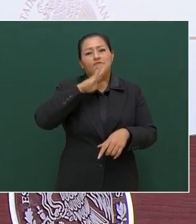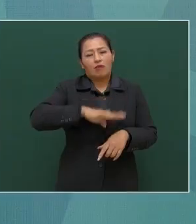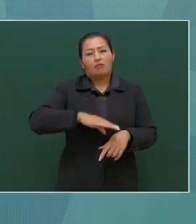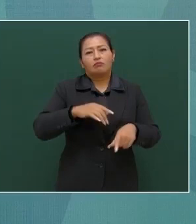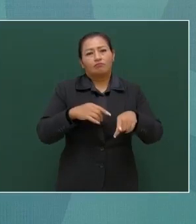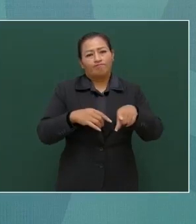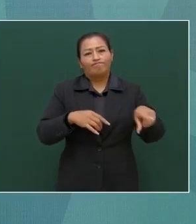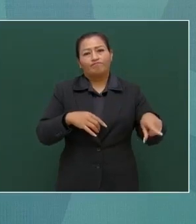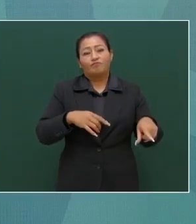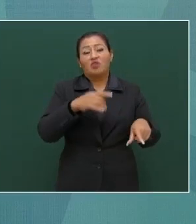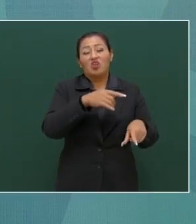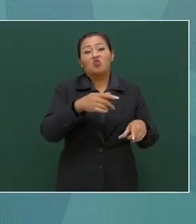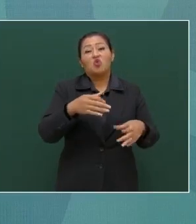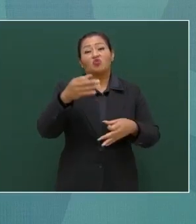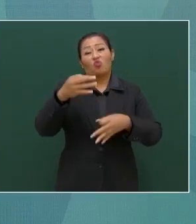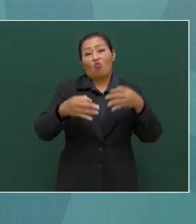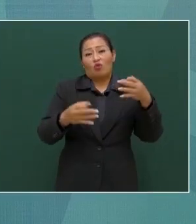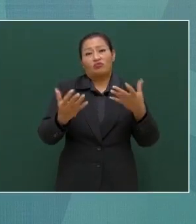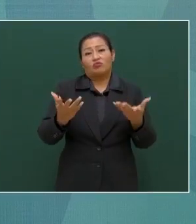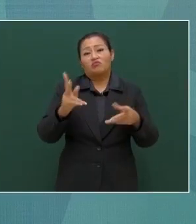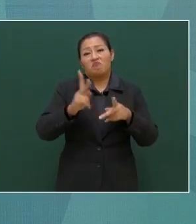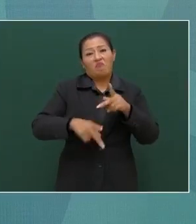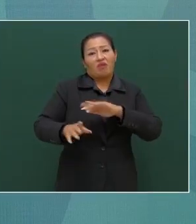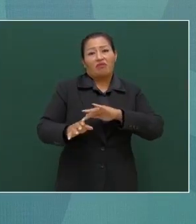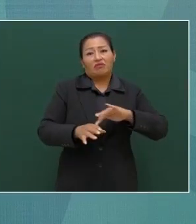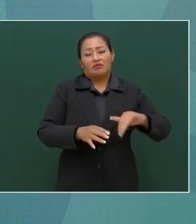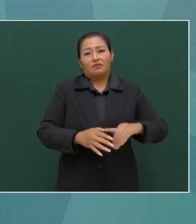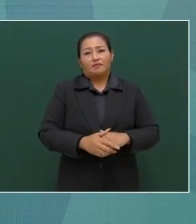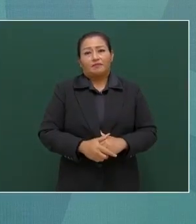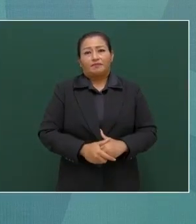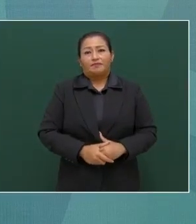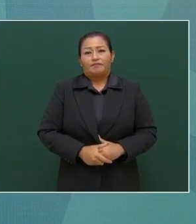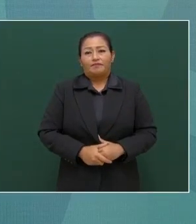Son jueces y partes. Cuando se creó